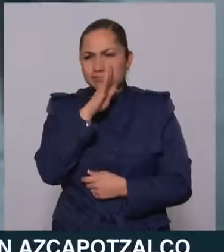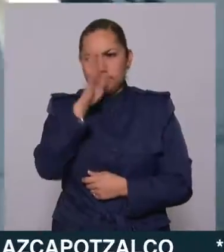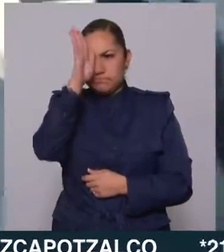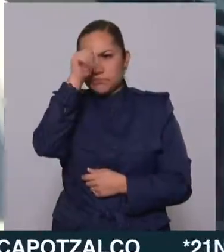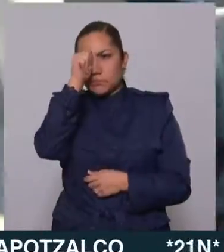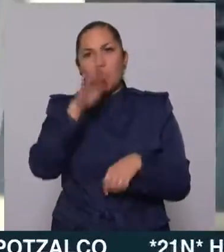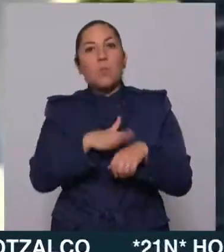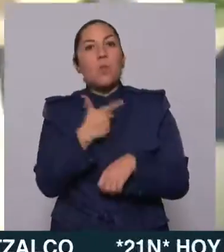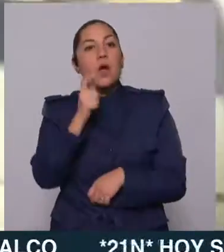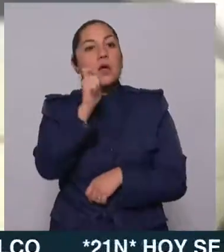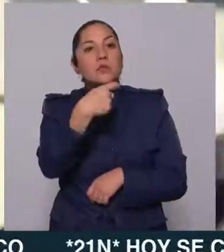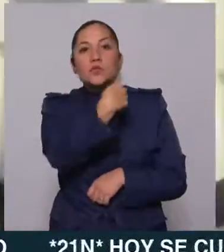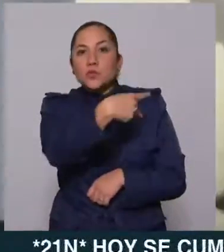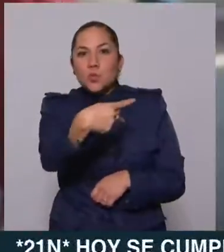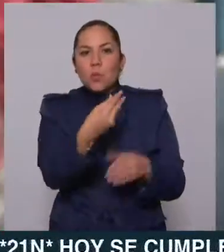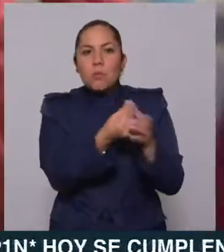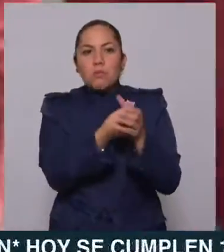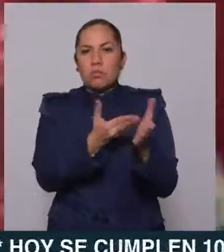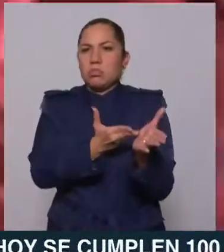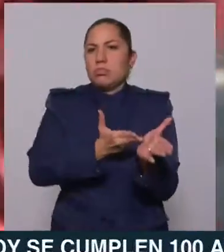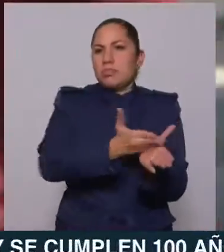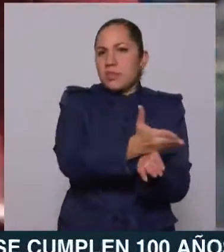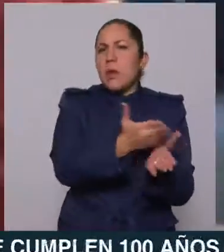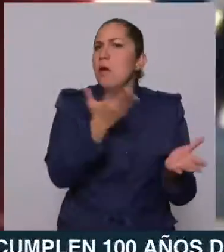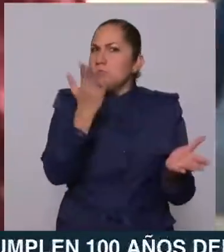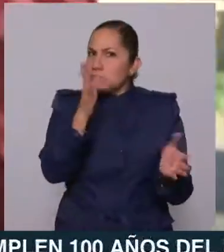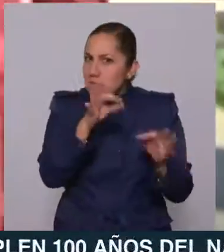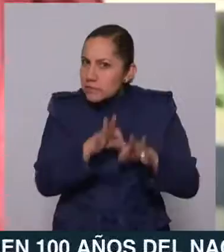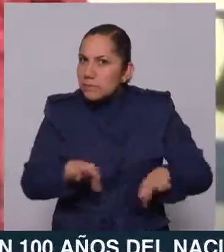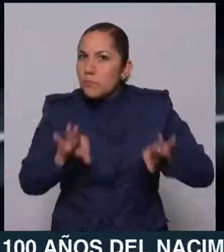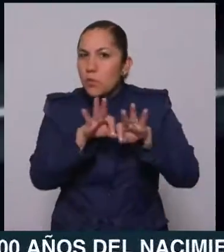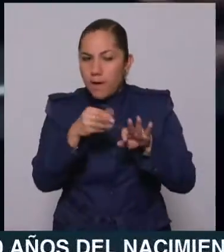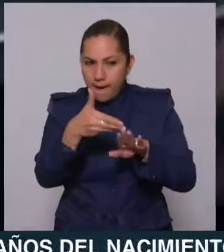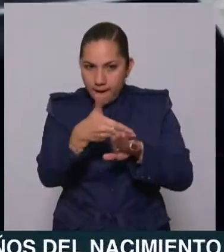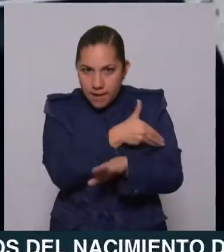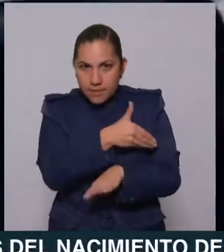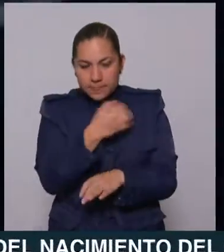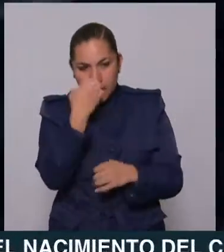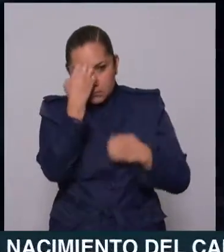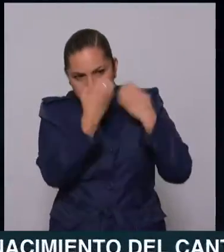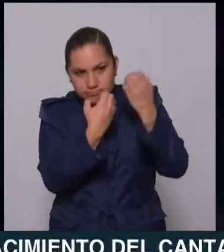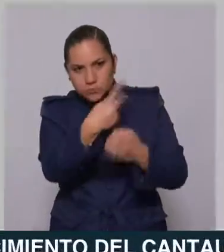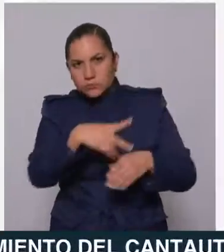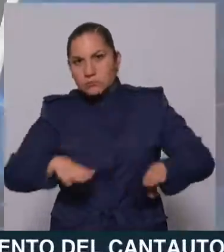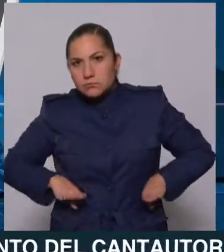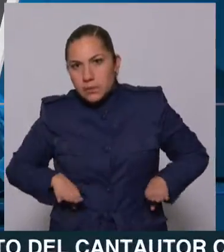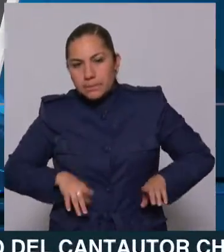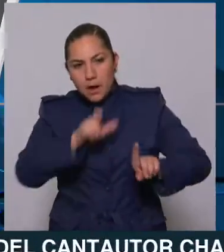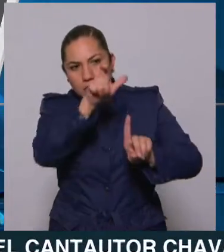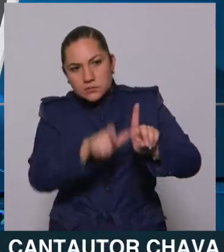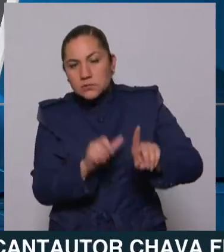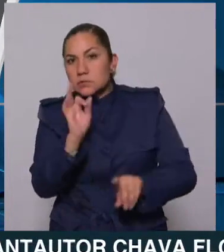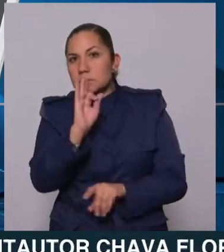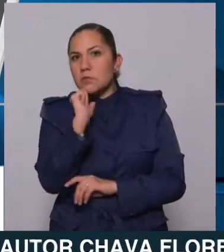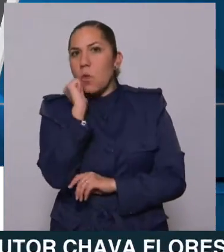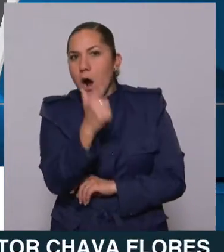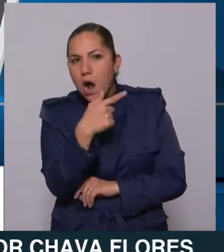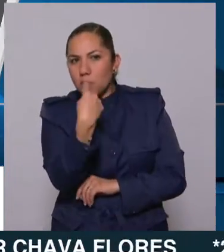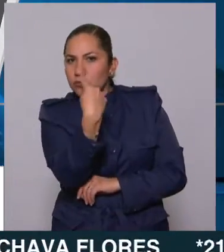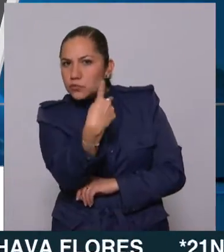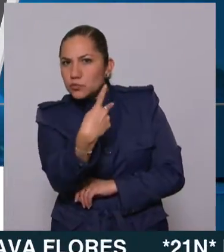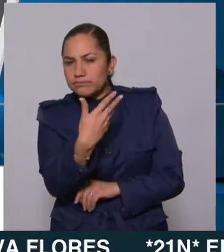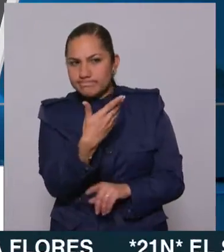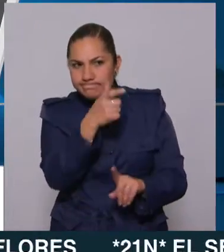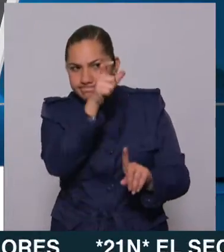emocional de los jóvenes para poder atender a tiempo algún trastorno emocional que los lleve a conductas delictivas. Sin duda puede atentar contra